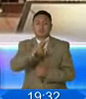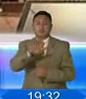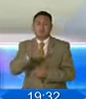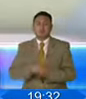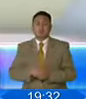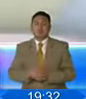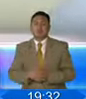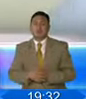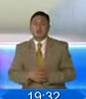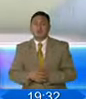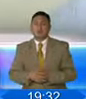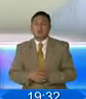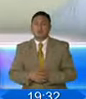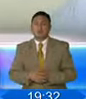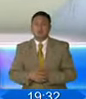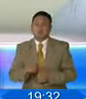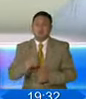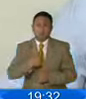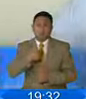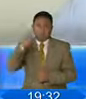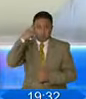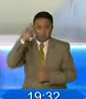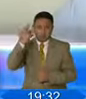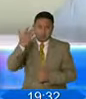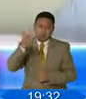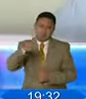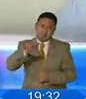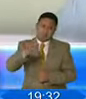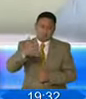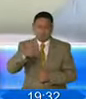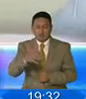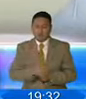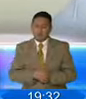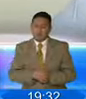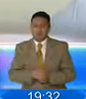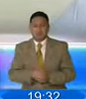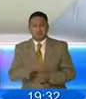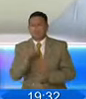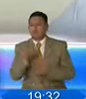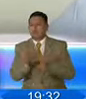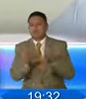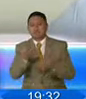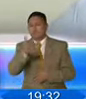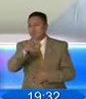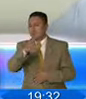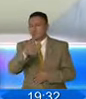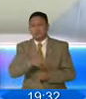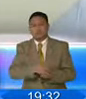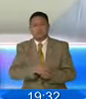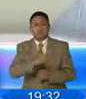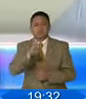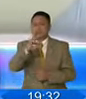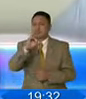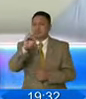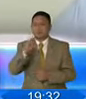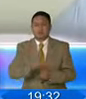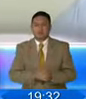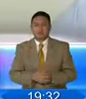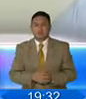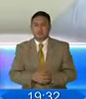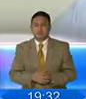gobierno. Yo estimo que no tendrá, tal vez, ¿no?, unos 60 asambleístas,